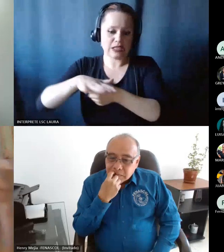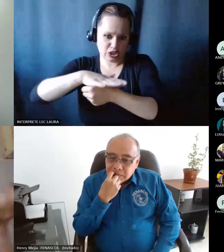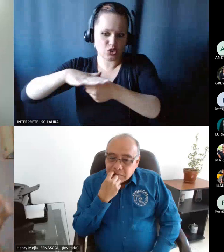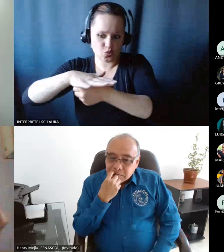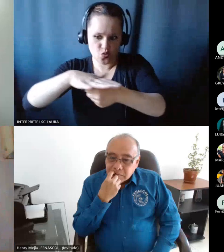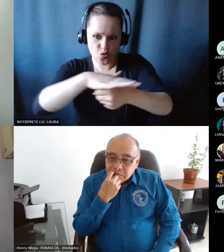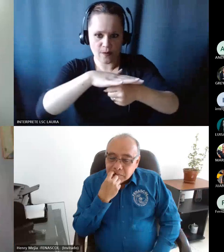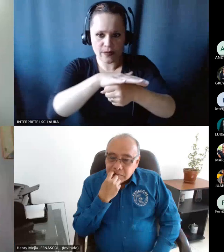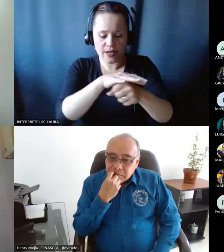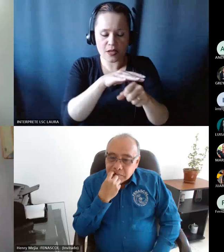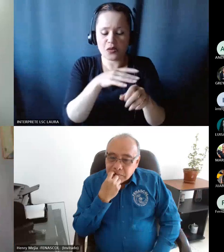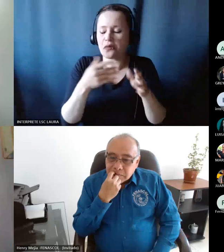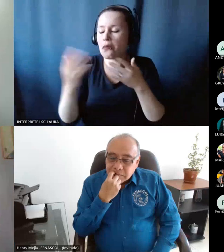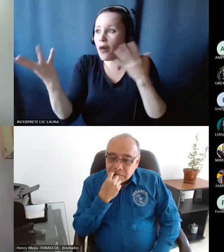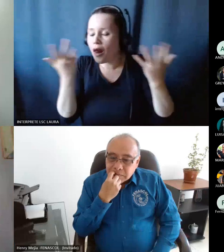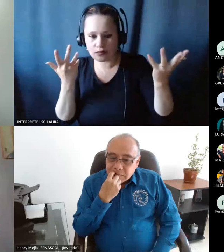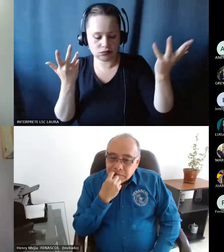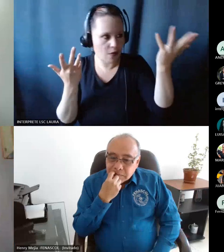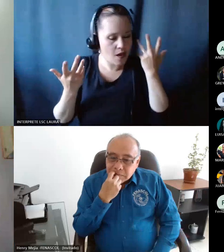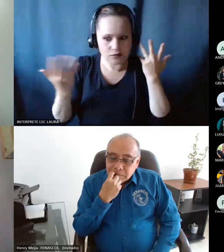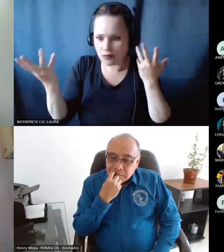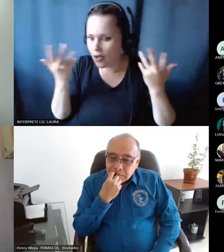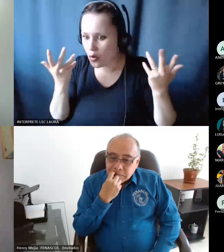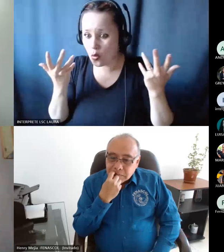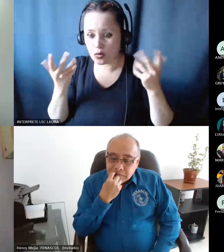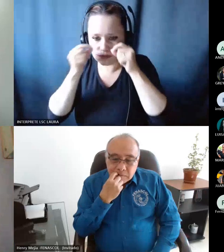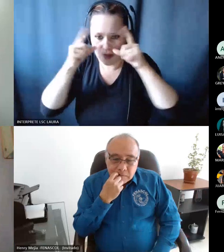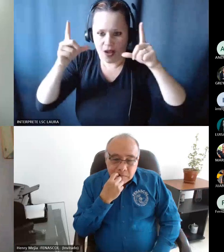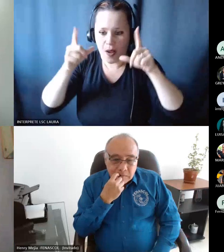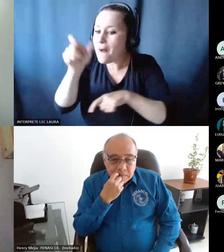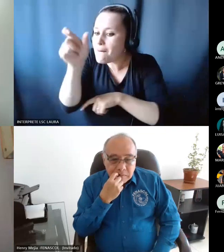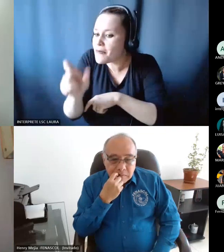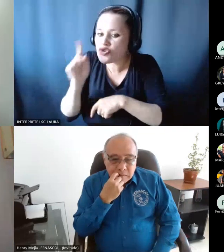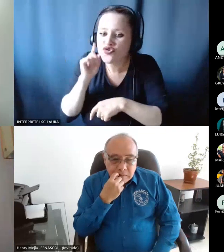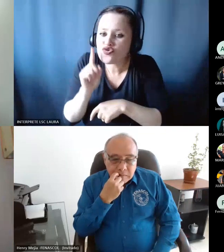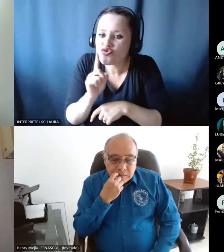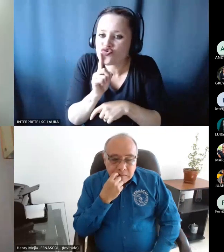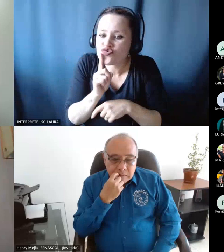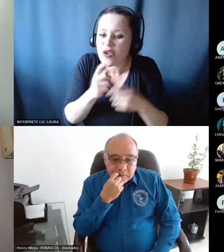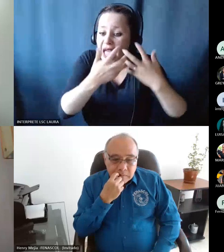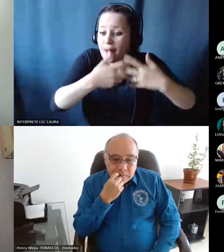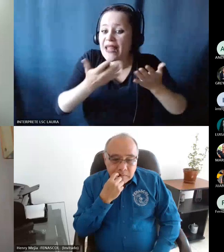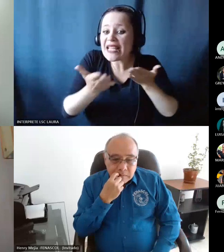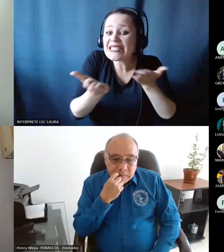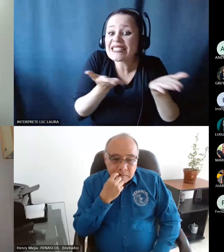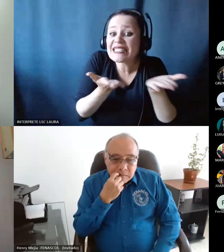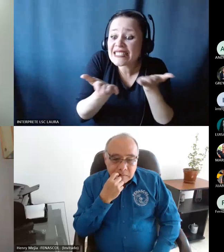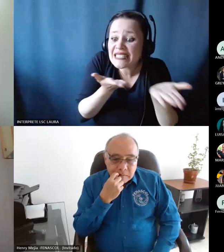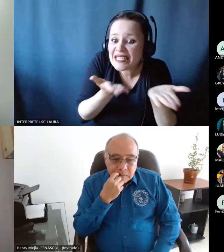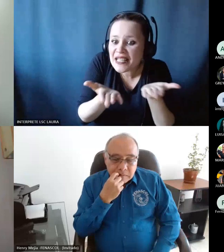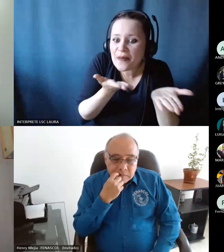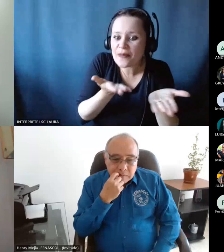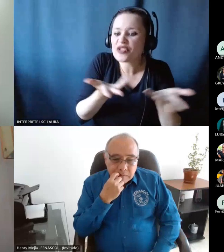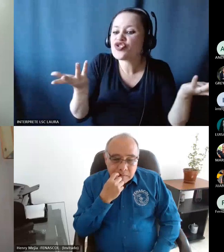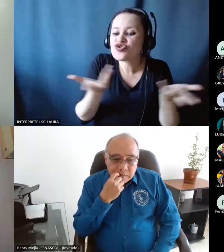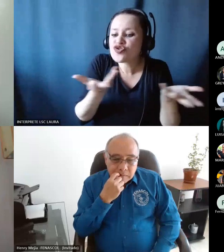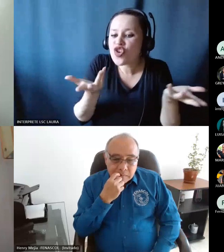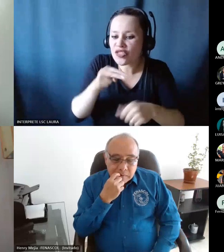íbamos descubriendo de una persona sorda en una empresa de servicios públicos en